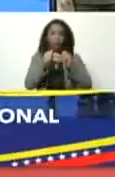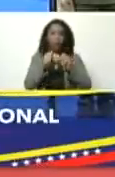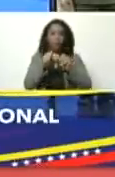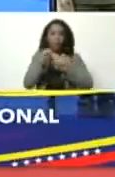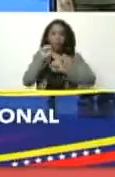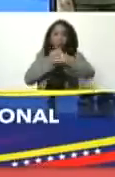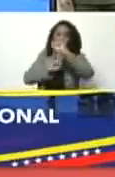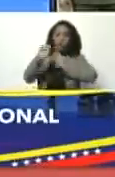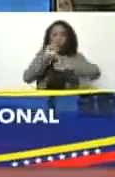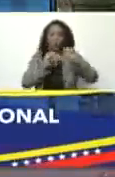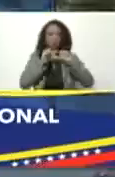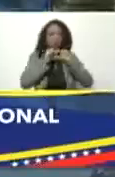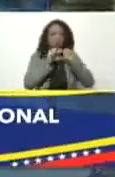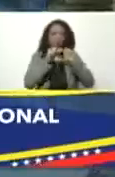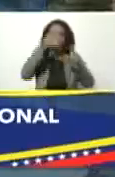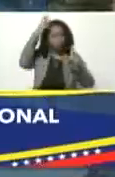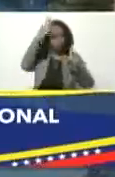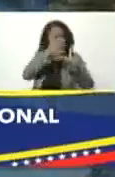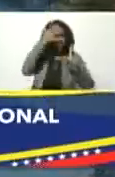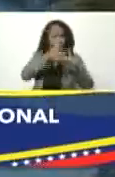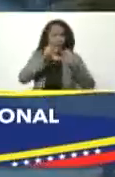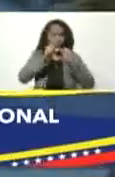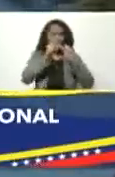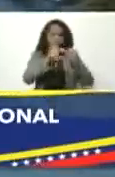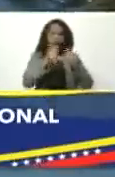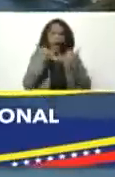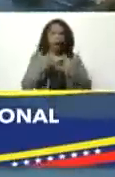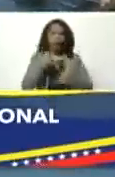combate permanente, en la formación permanente,